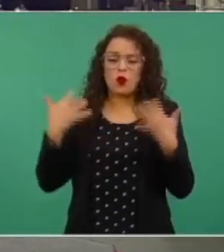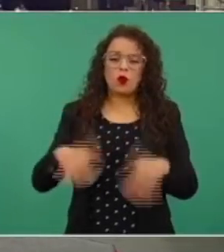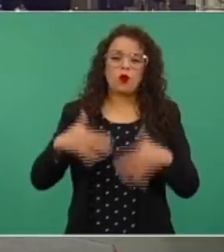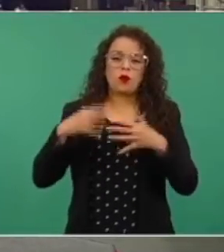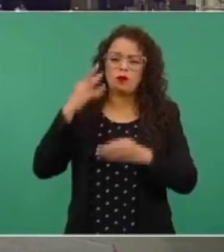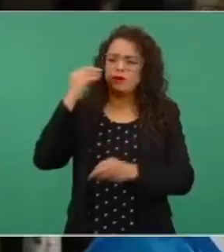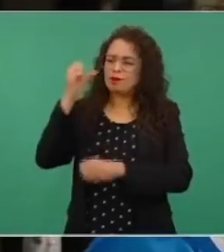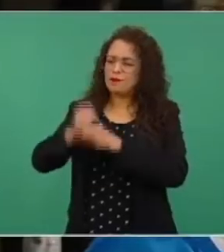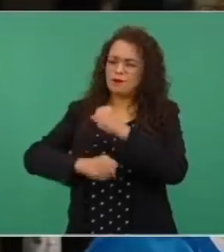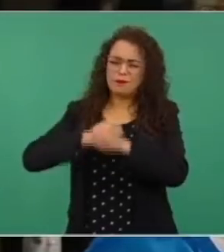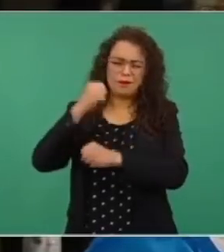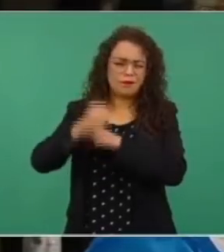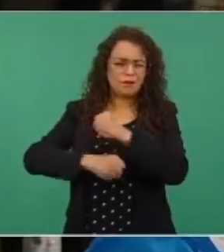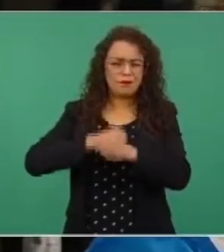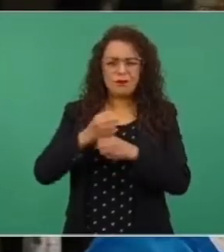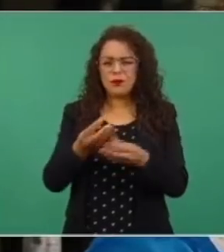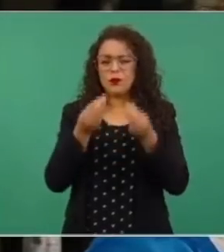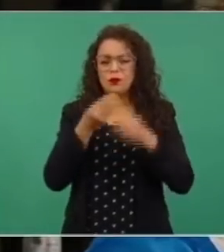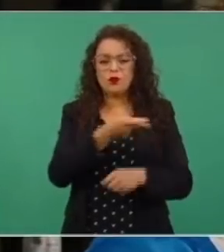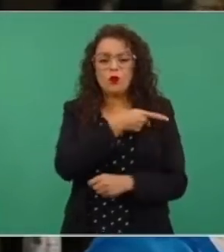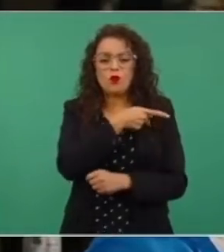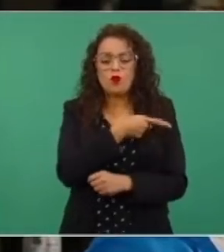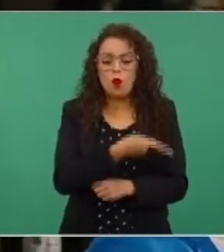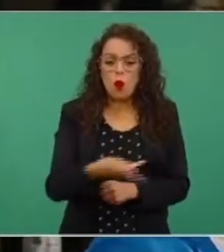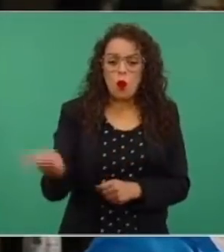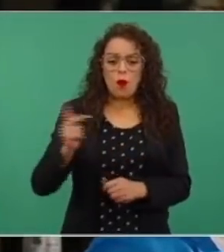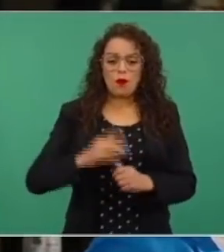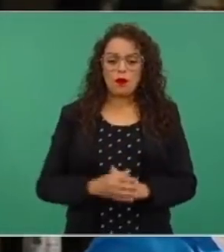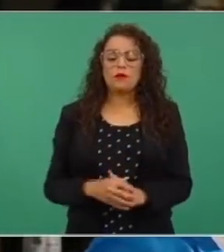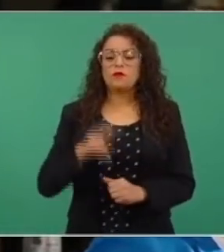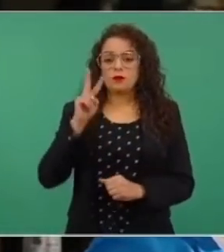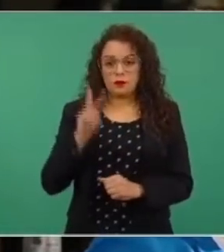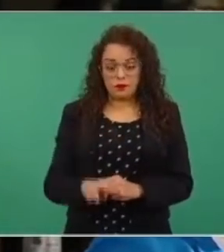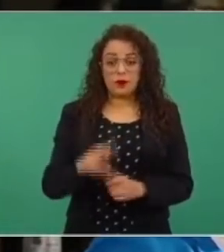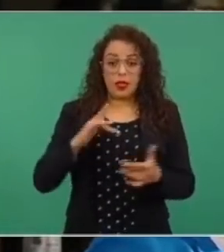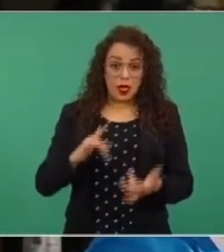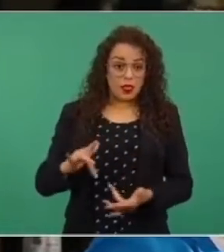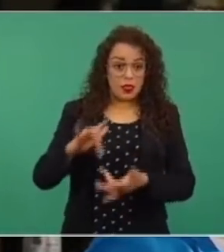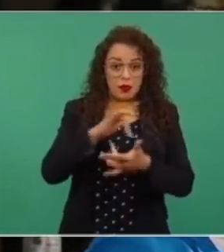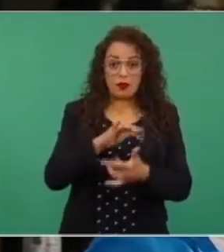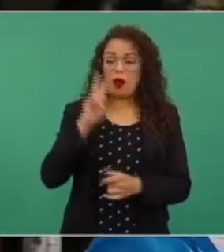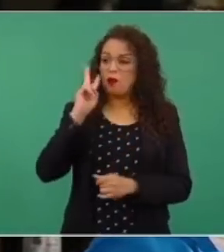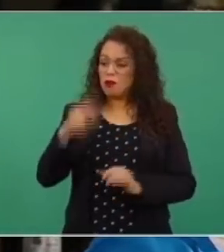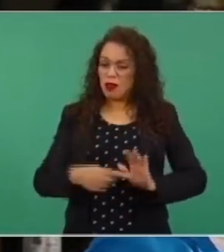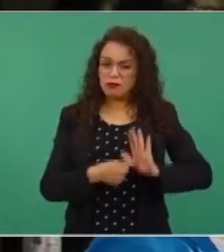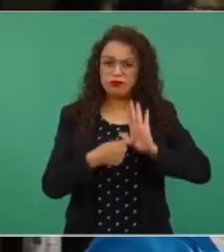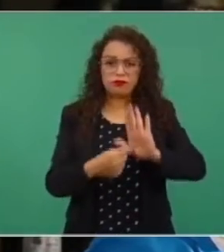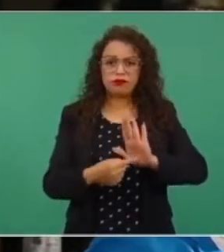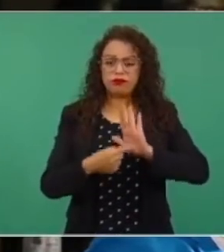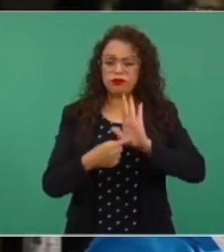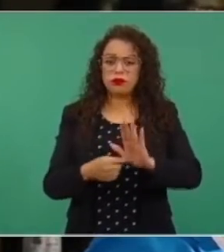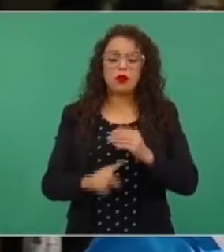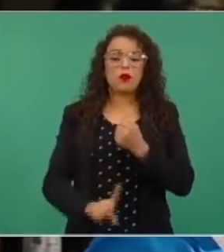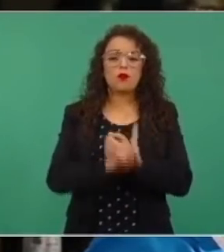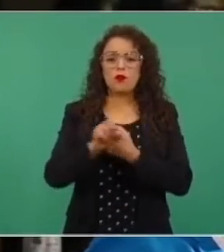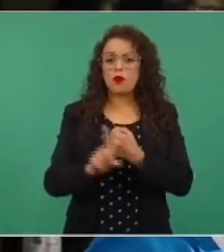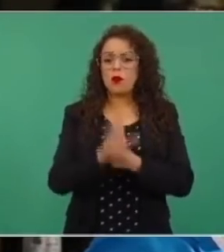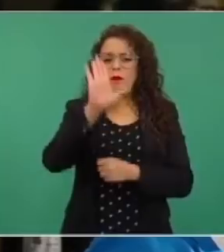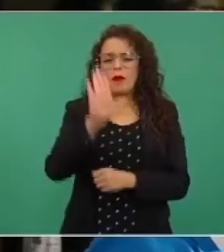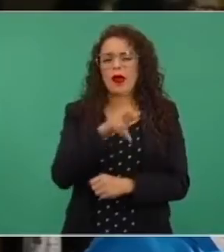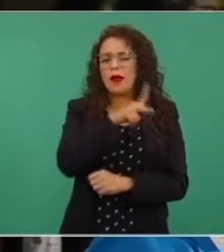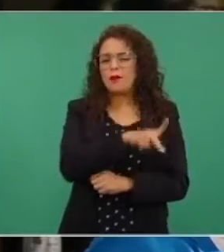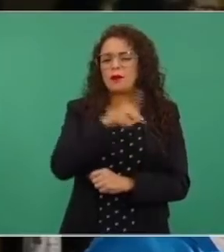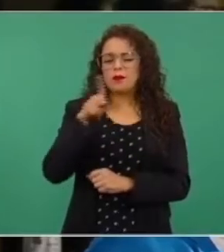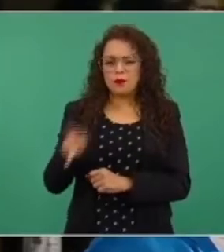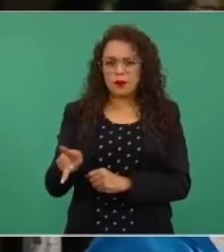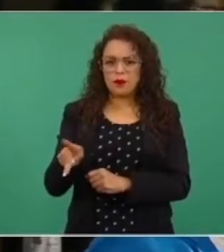e incluso en las propias notas, en las propias difusión de las redes, ha habido problemas muy similares a otros estados donde